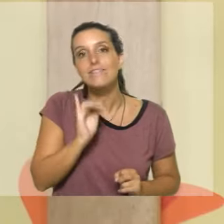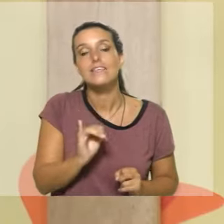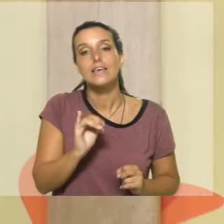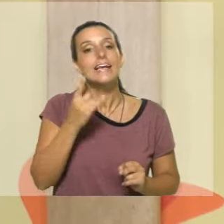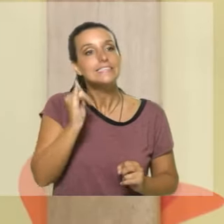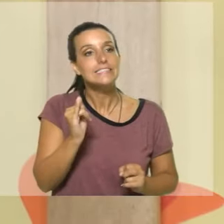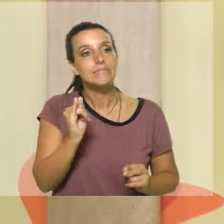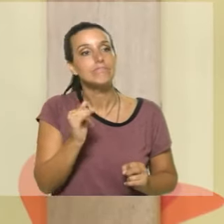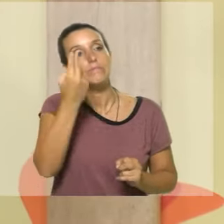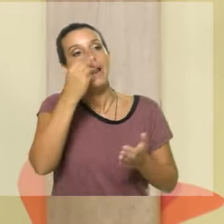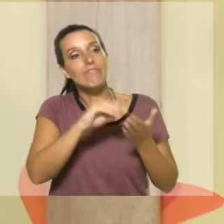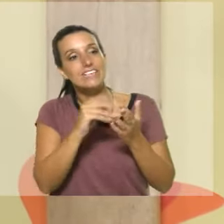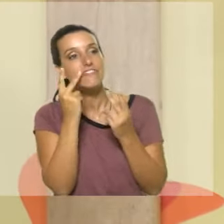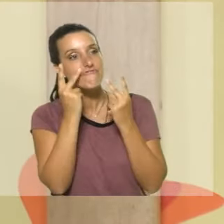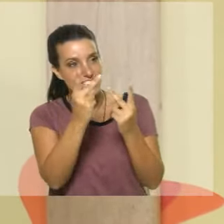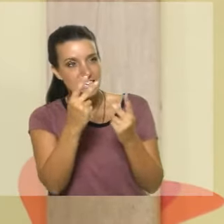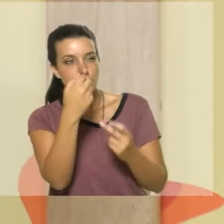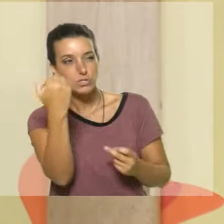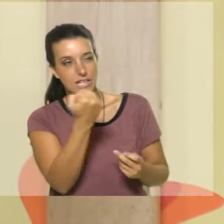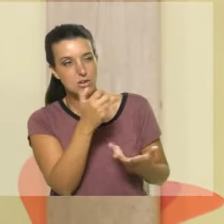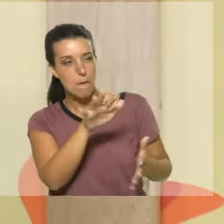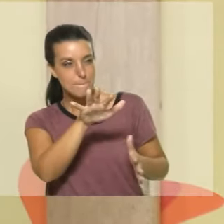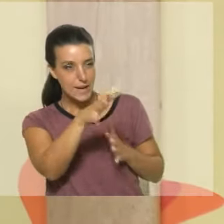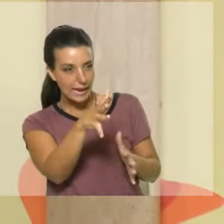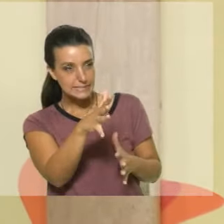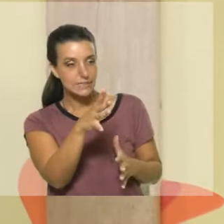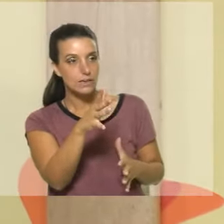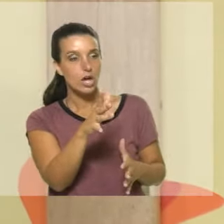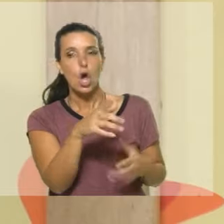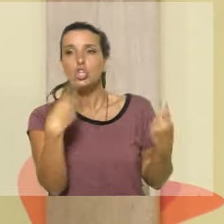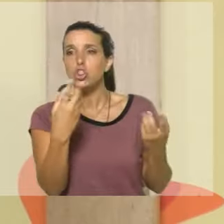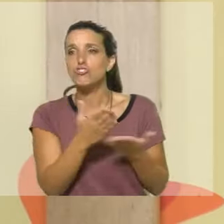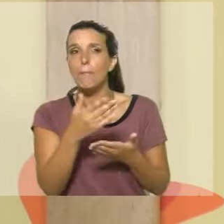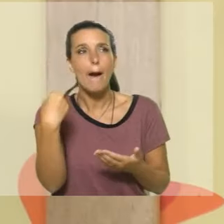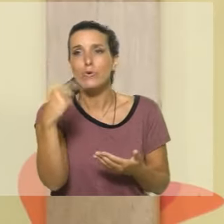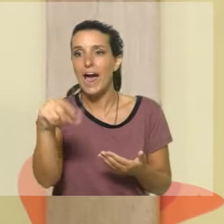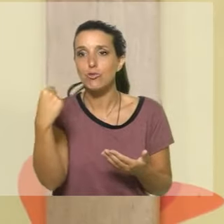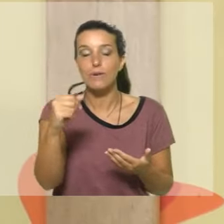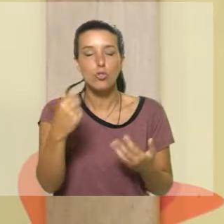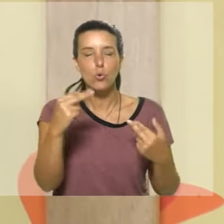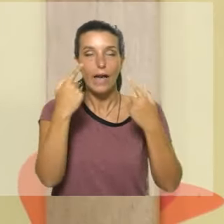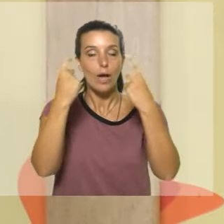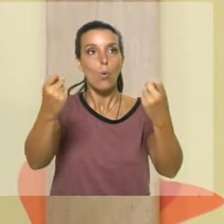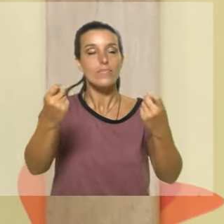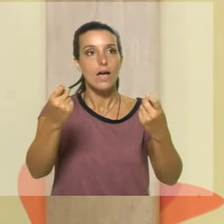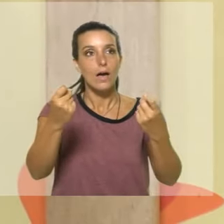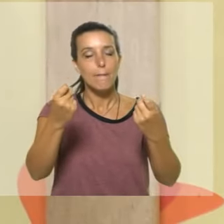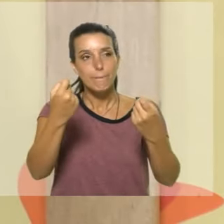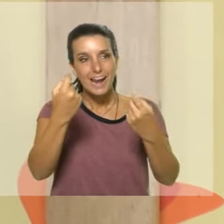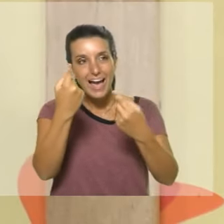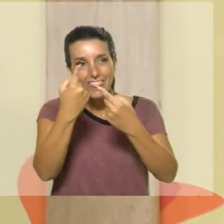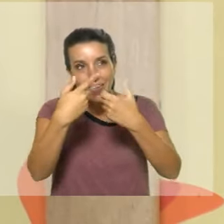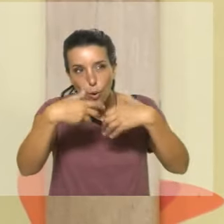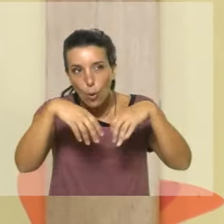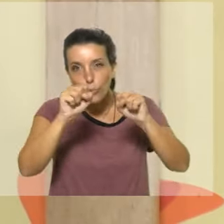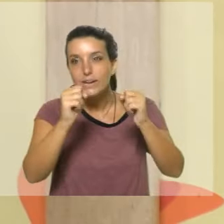primera impresión que es muy importante eh estamos tan apurados en estos tiempos que no nos damos cuenta que para descubrir ciertas cosas